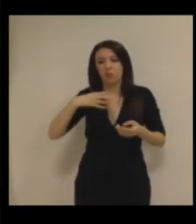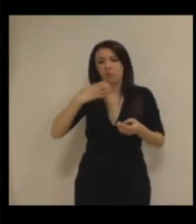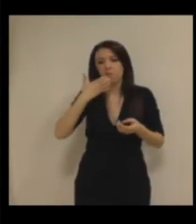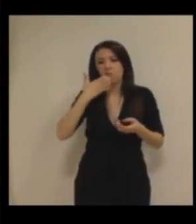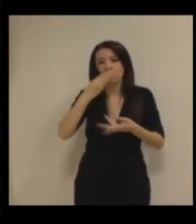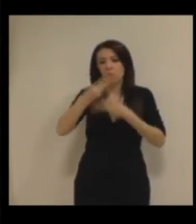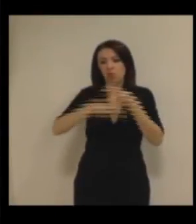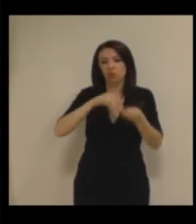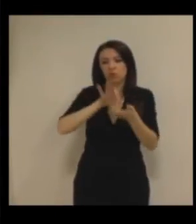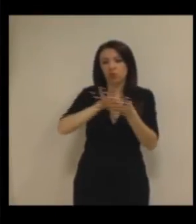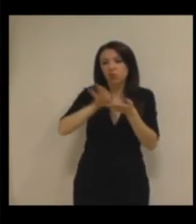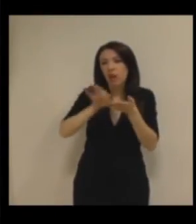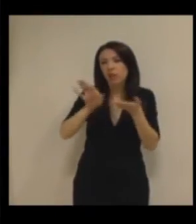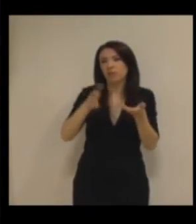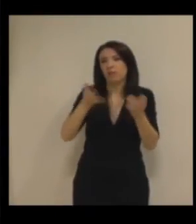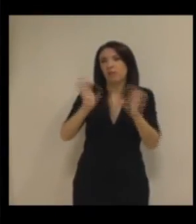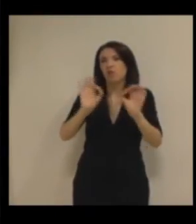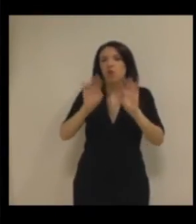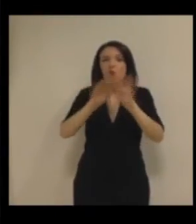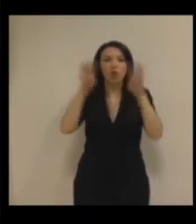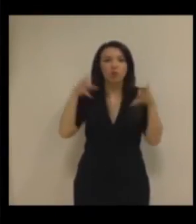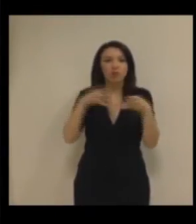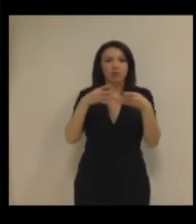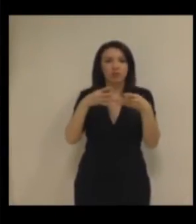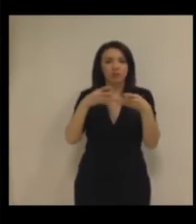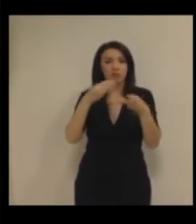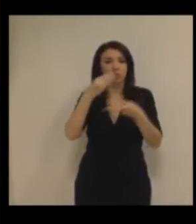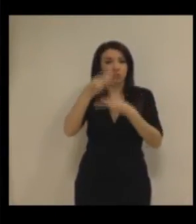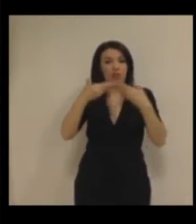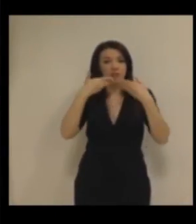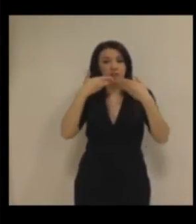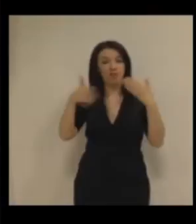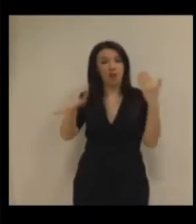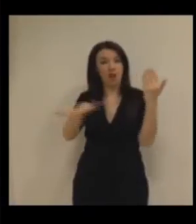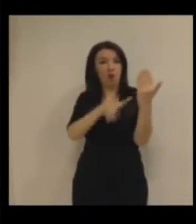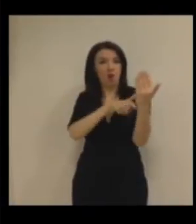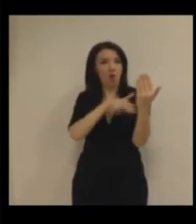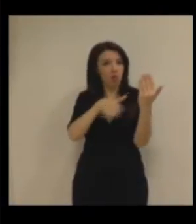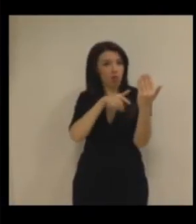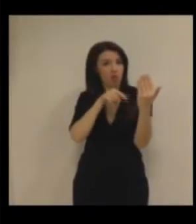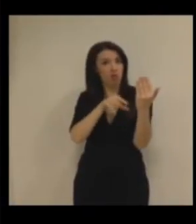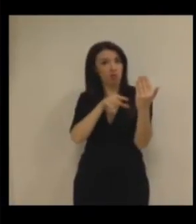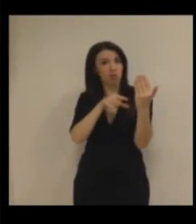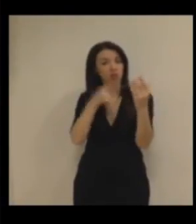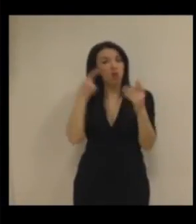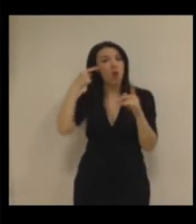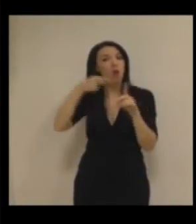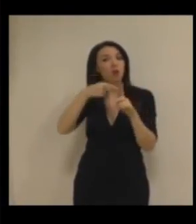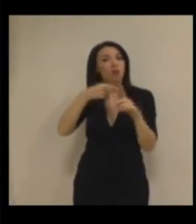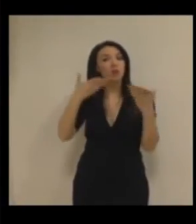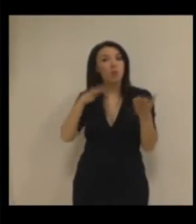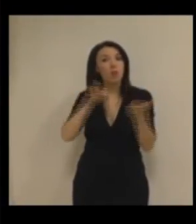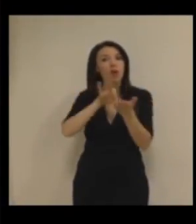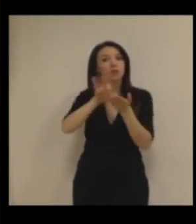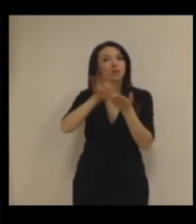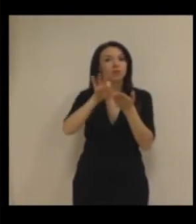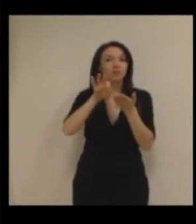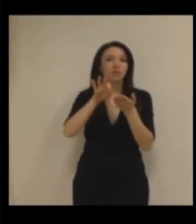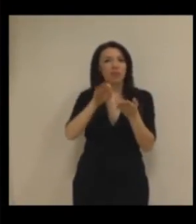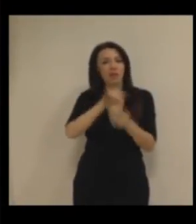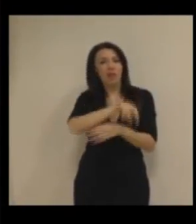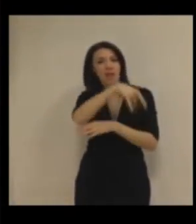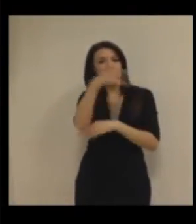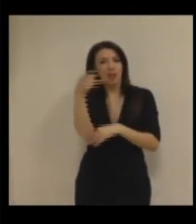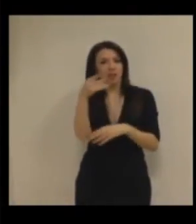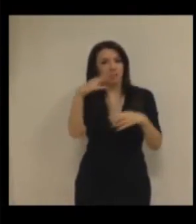cual servicio, navegar por utilizar el ordenador, lo que tratamos es dar un servicio extra